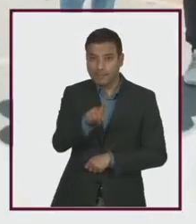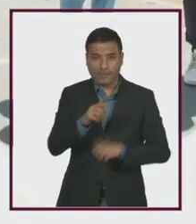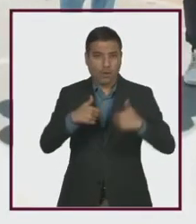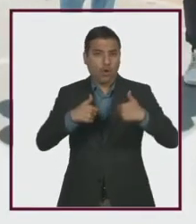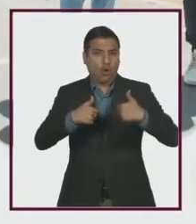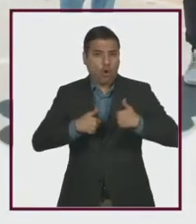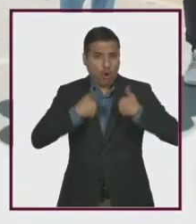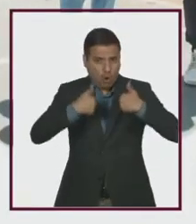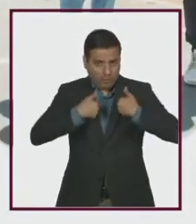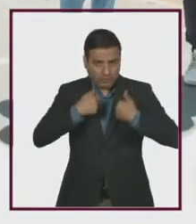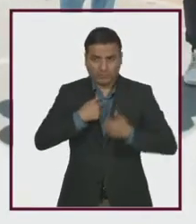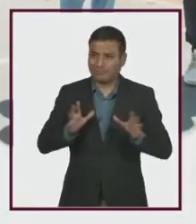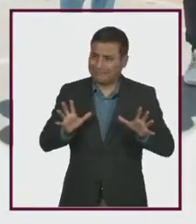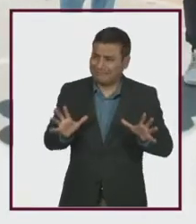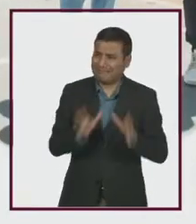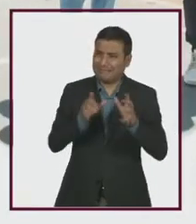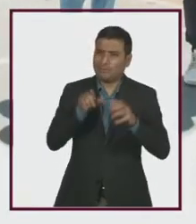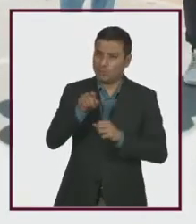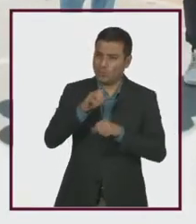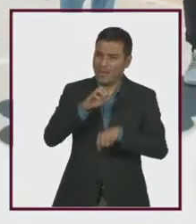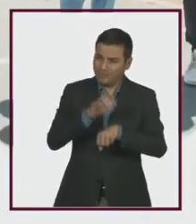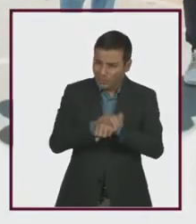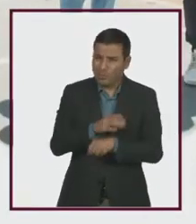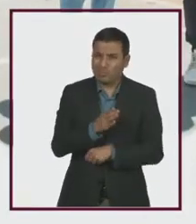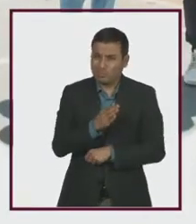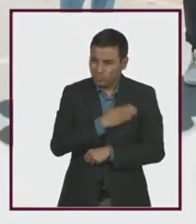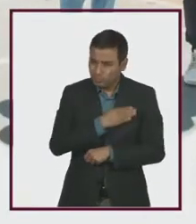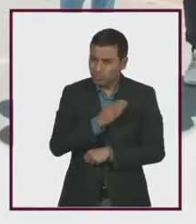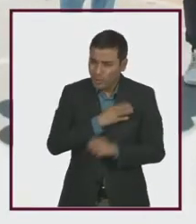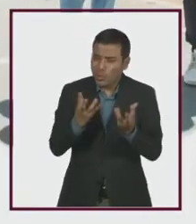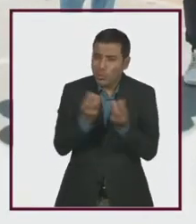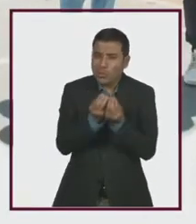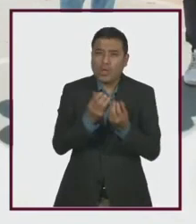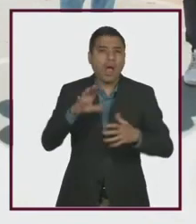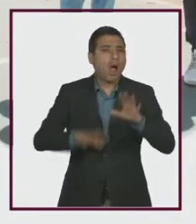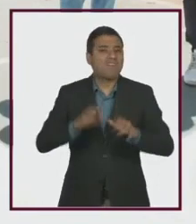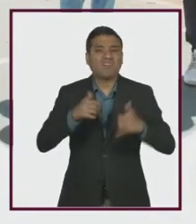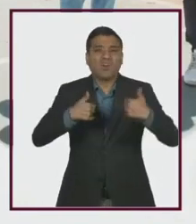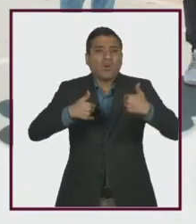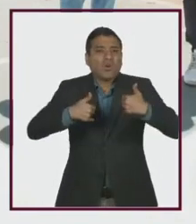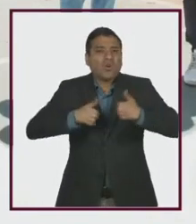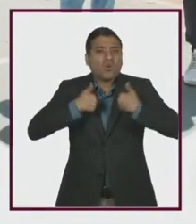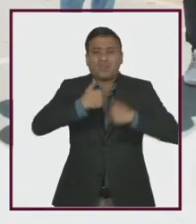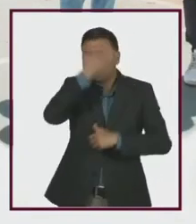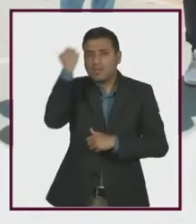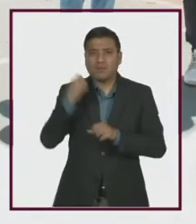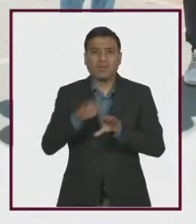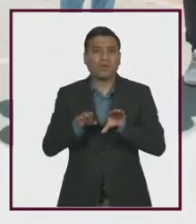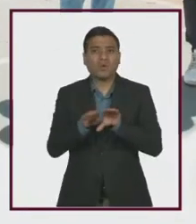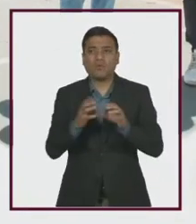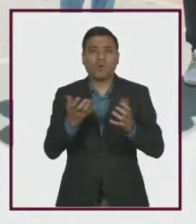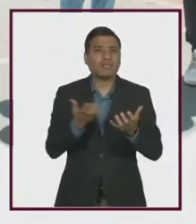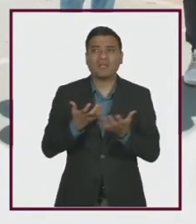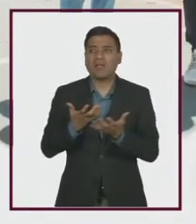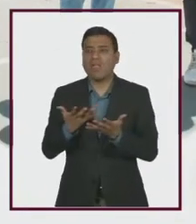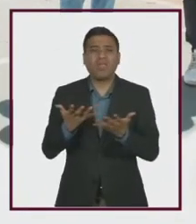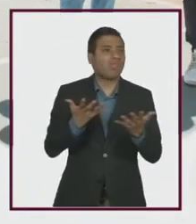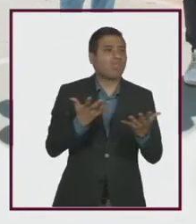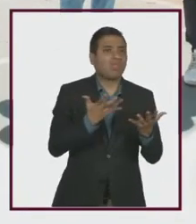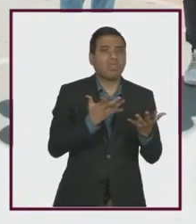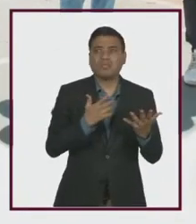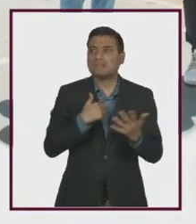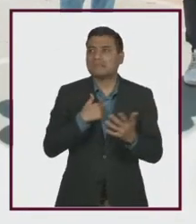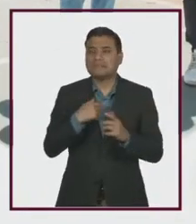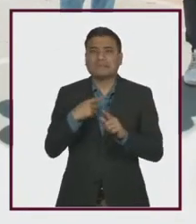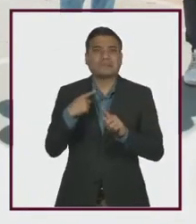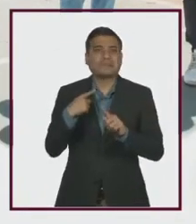amistades positivos. Básicamente, muchas veces los chavos no saben muy bien qué hacer y entonces no tienen actividades específicas y empiezan a